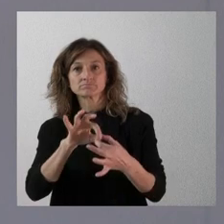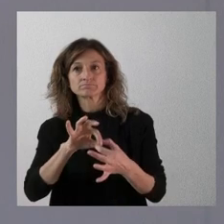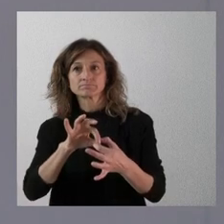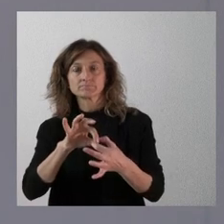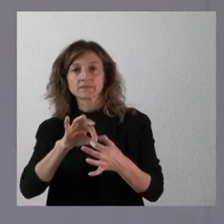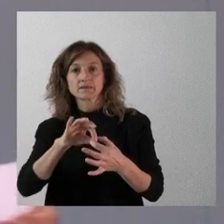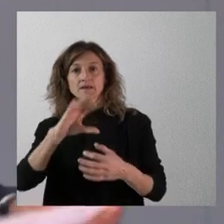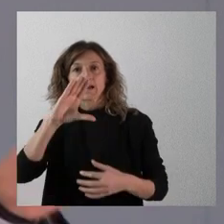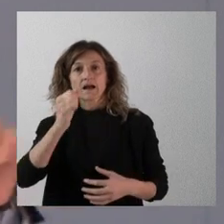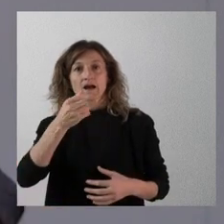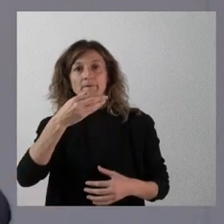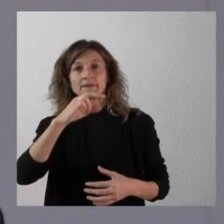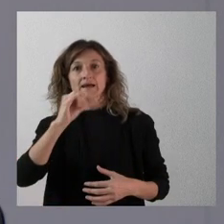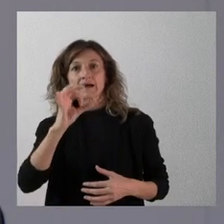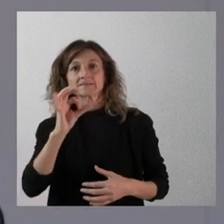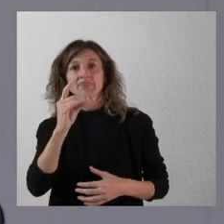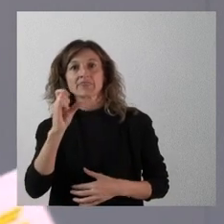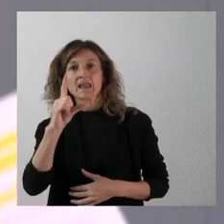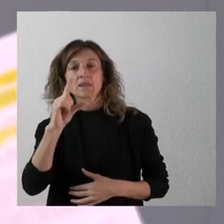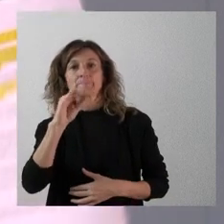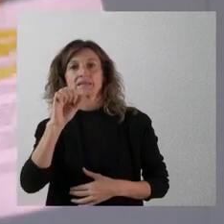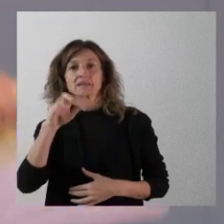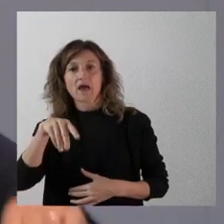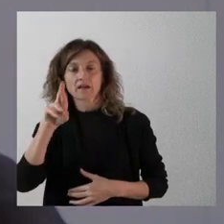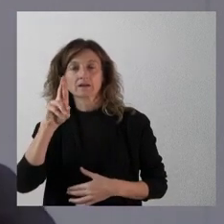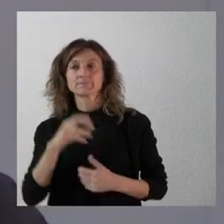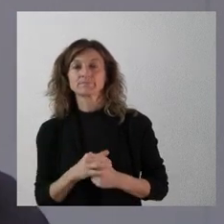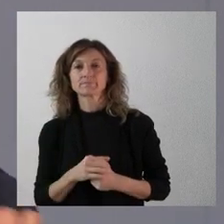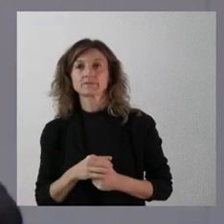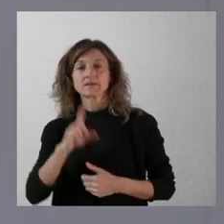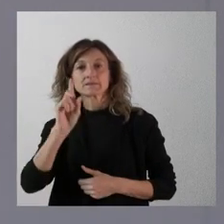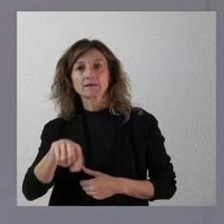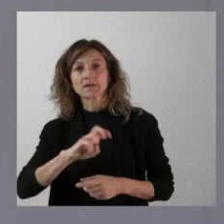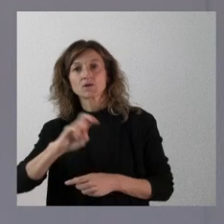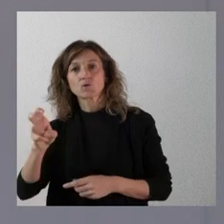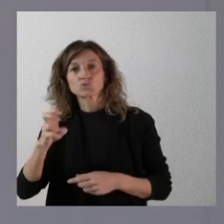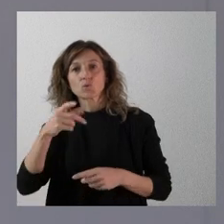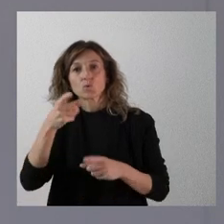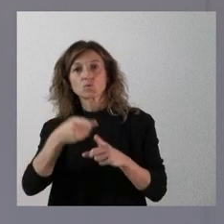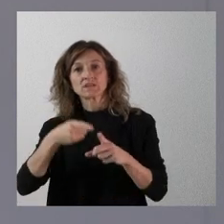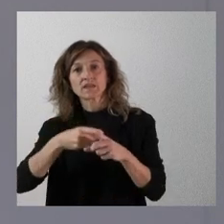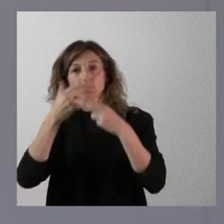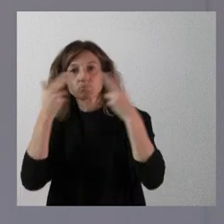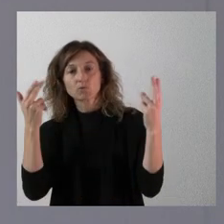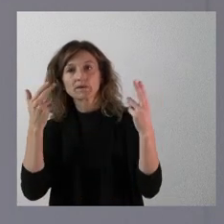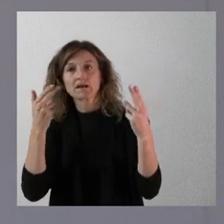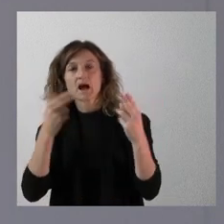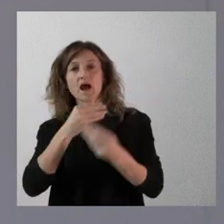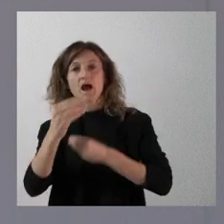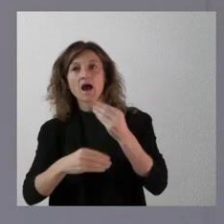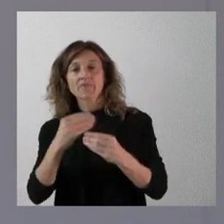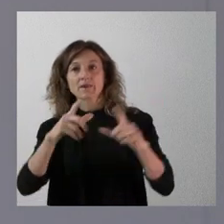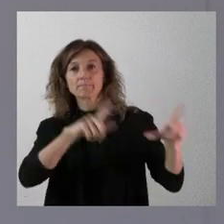Pinar en otro ámbito de cosas se declara de utilidad pública y urgente ejecución la concentración